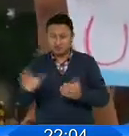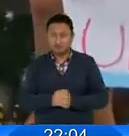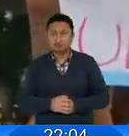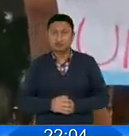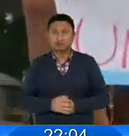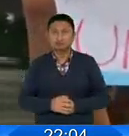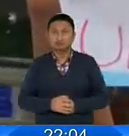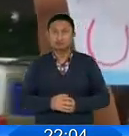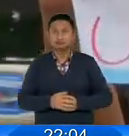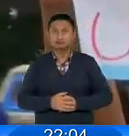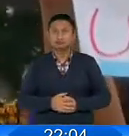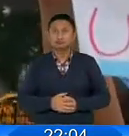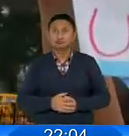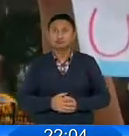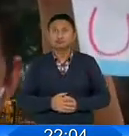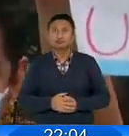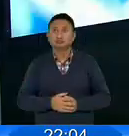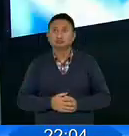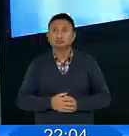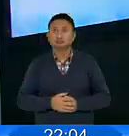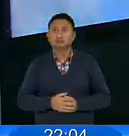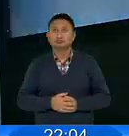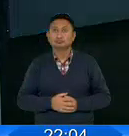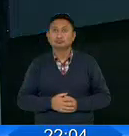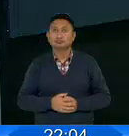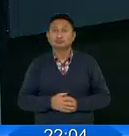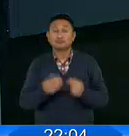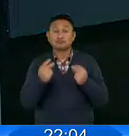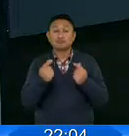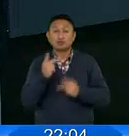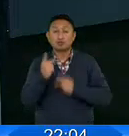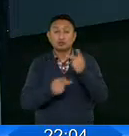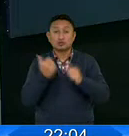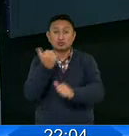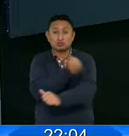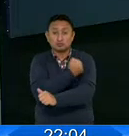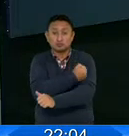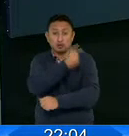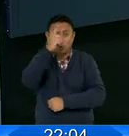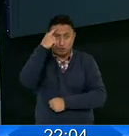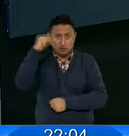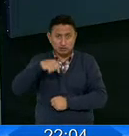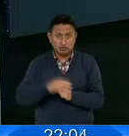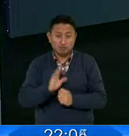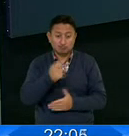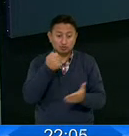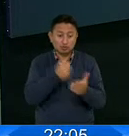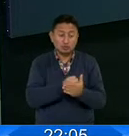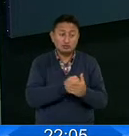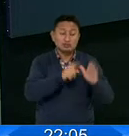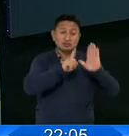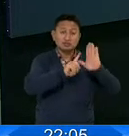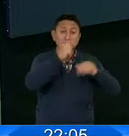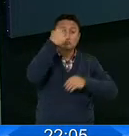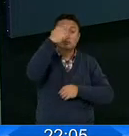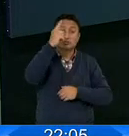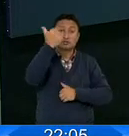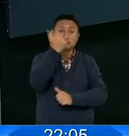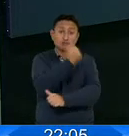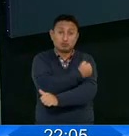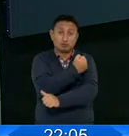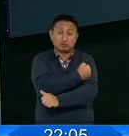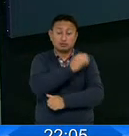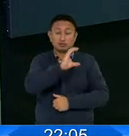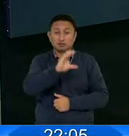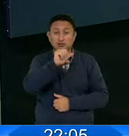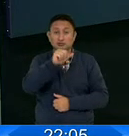informó Jorge Escobar. Para acelerar el proceso de vacunación, el gobierno concretó la compra de 6 millones de vacunas